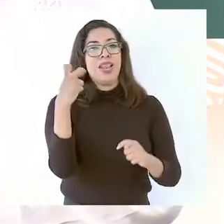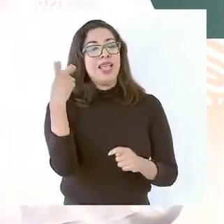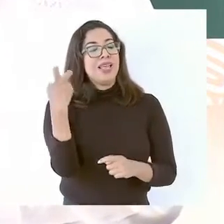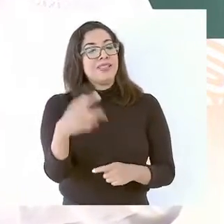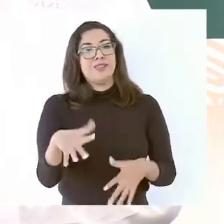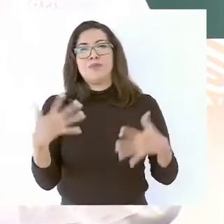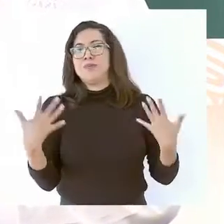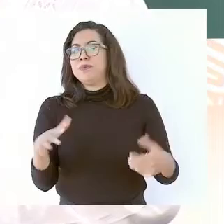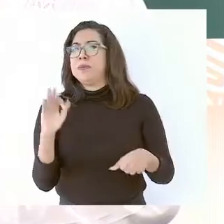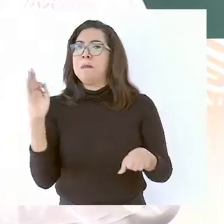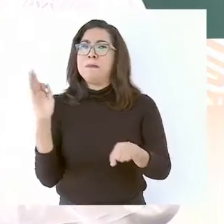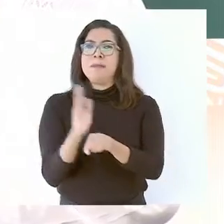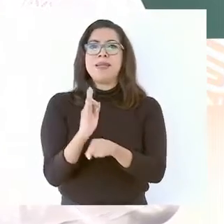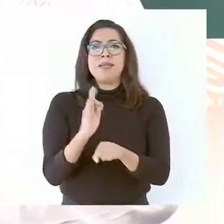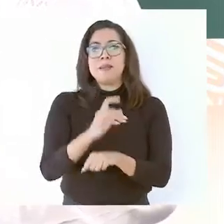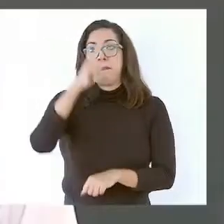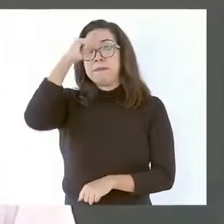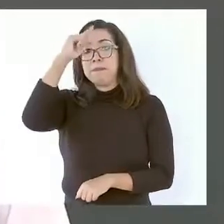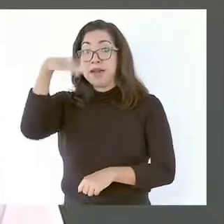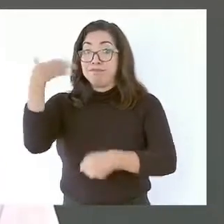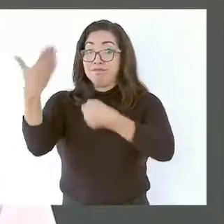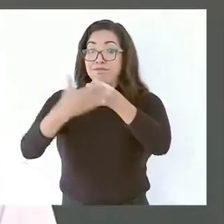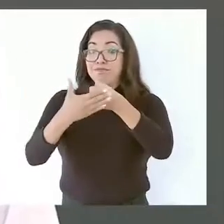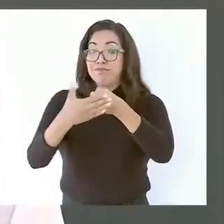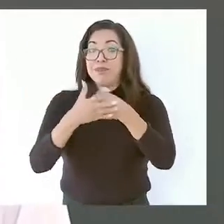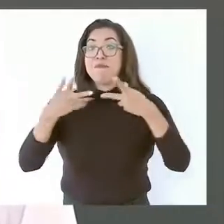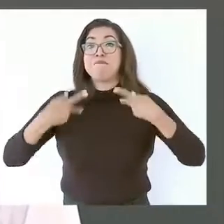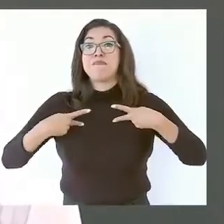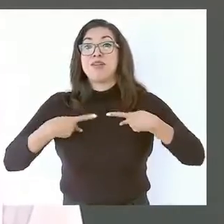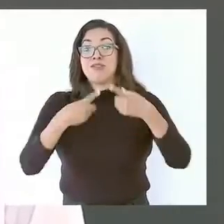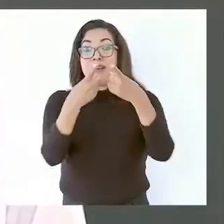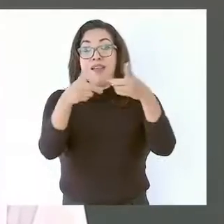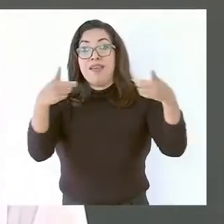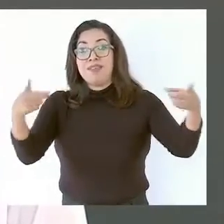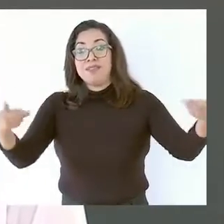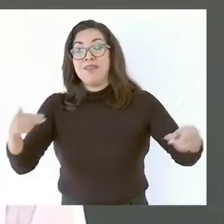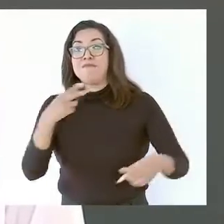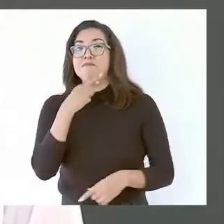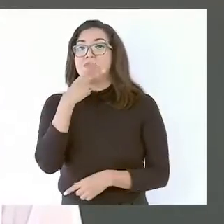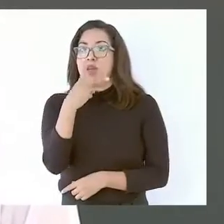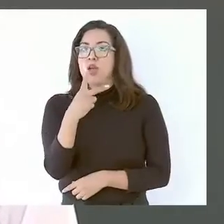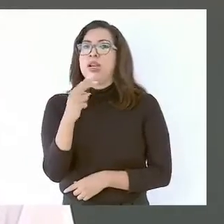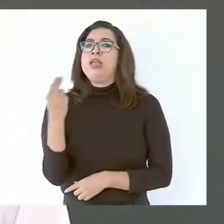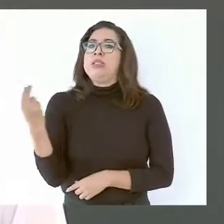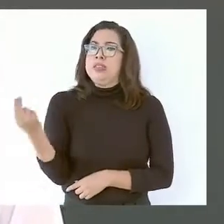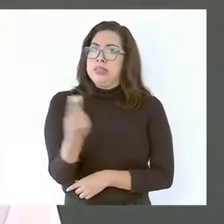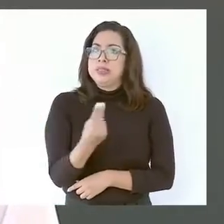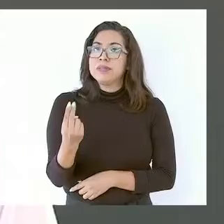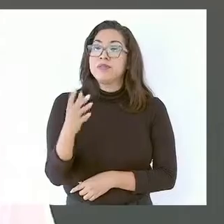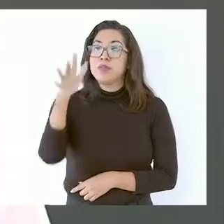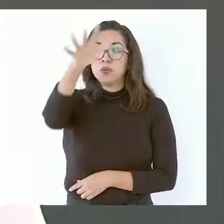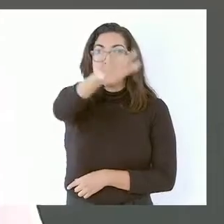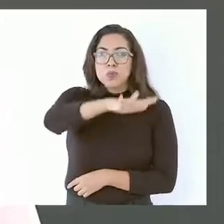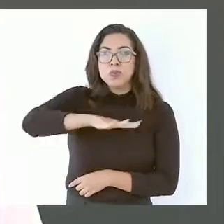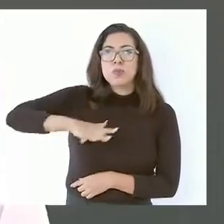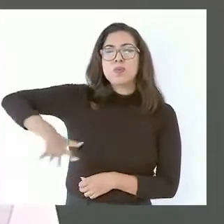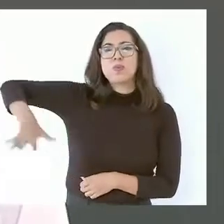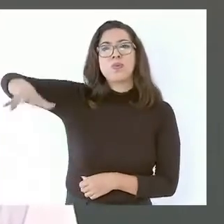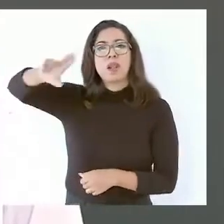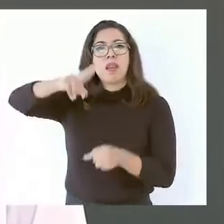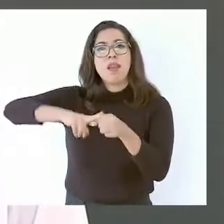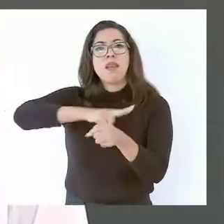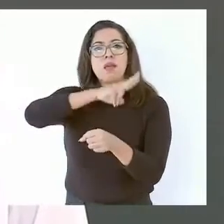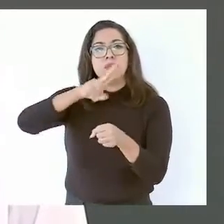Una opción con desarrollo para todas y todos, con cuidado del medio ambiente e integración social con